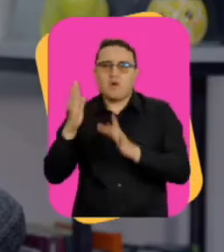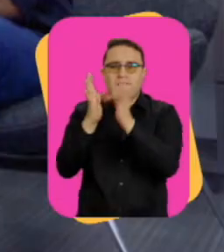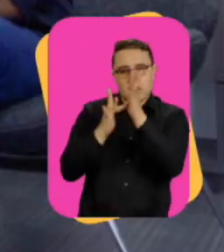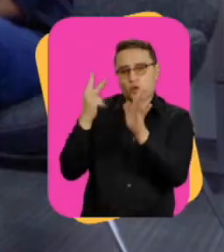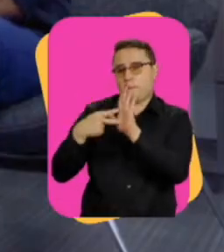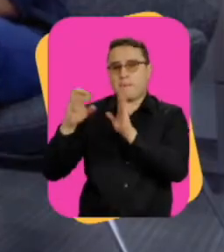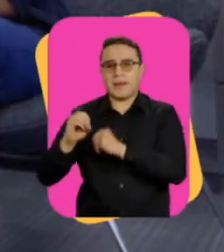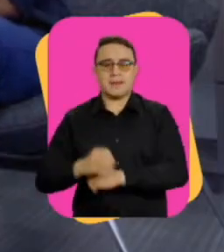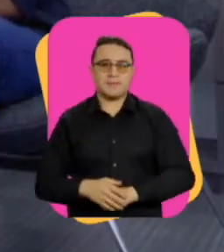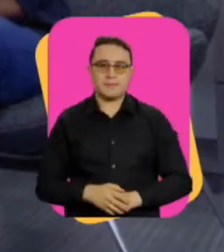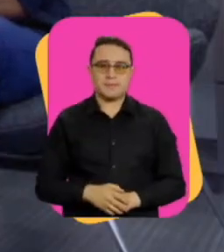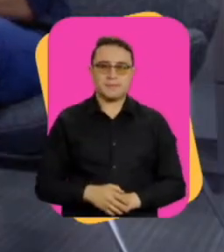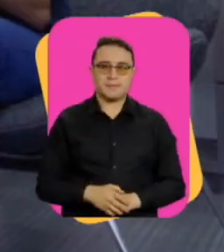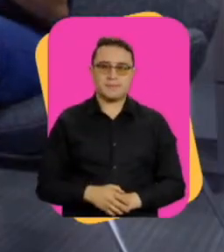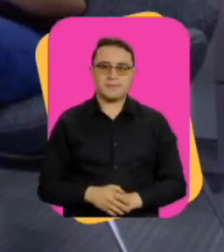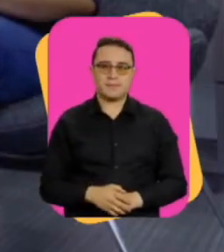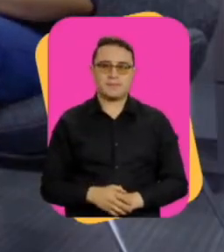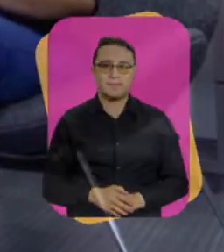2020.